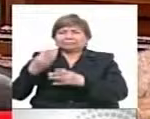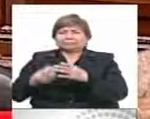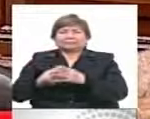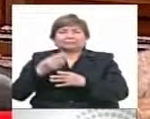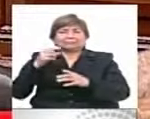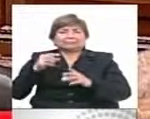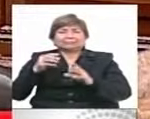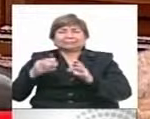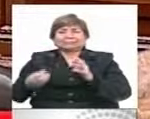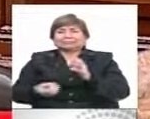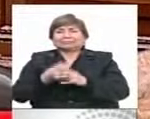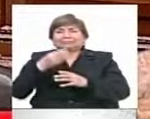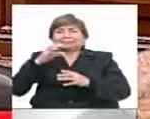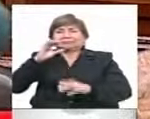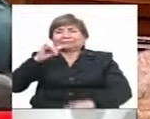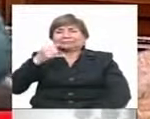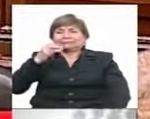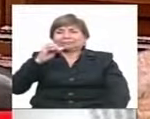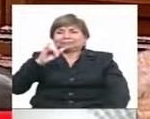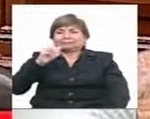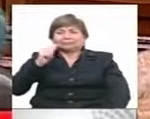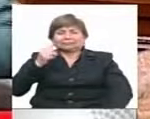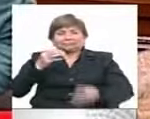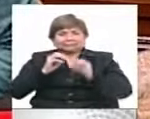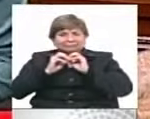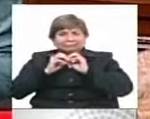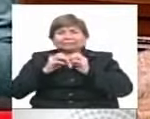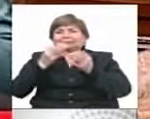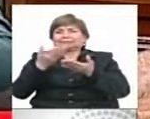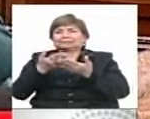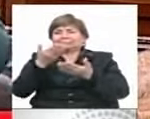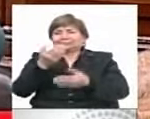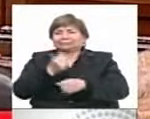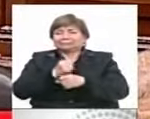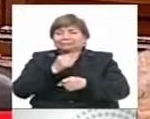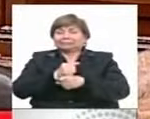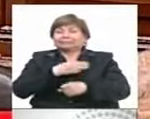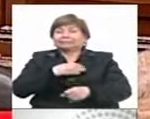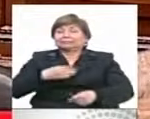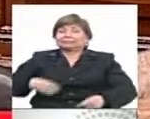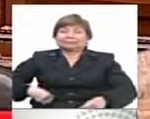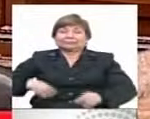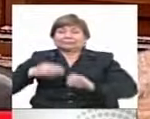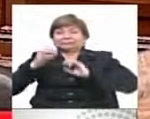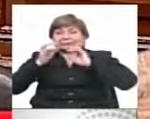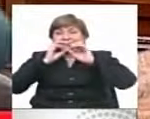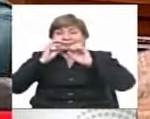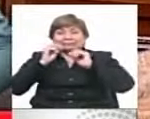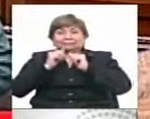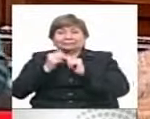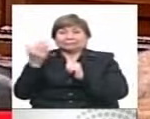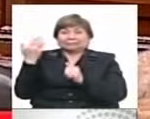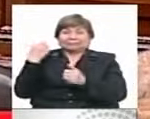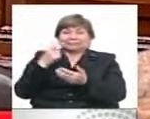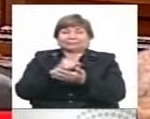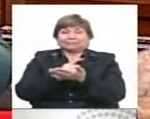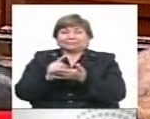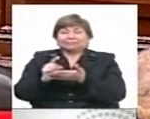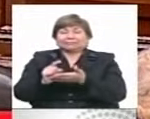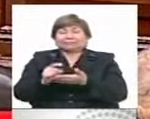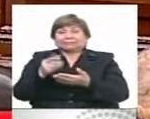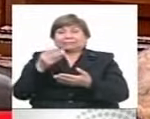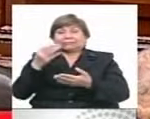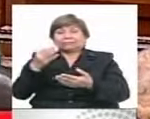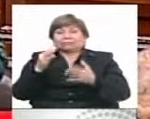Ese proyecto de Arequipa, La Joya, se va a realizar gracias al trabajo del ministro de Transportes y Comunicaciones. La semana pasada el ministro de